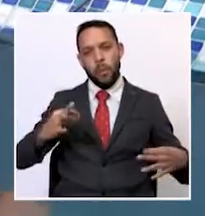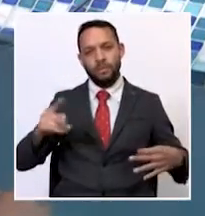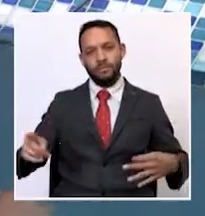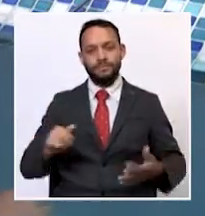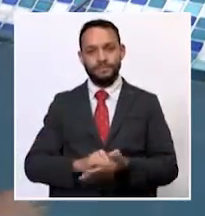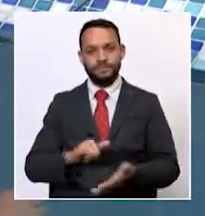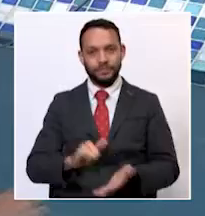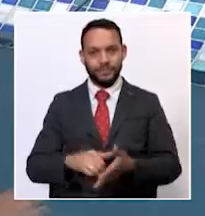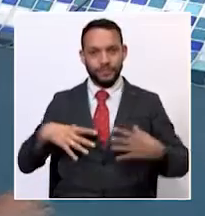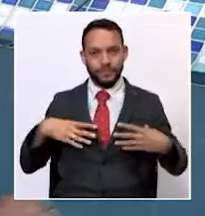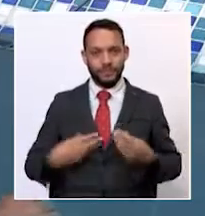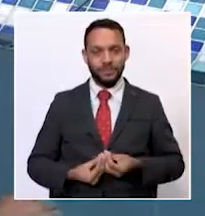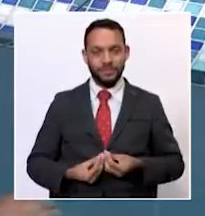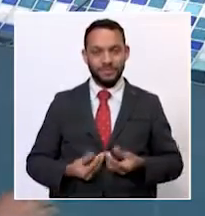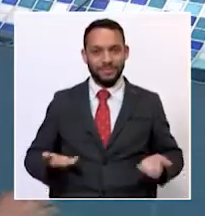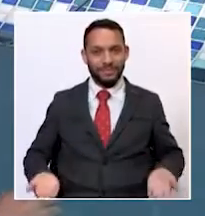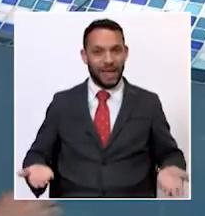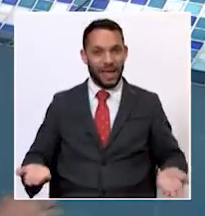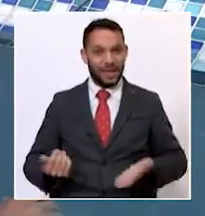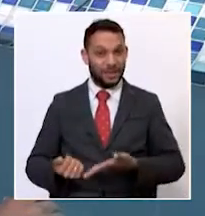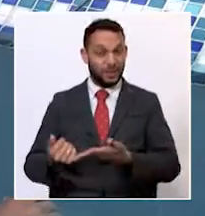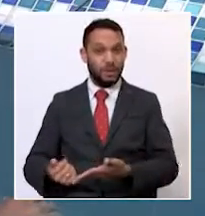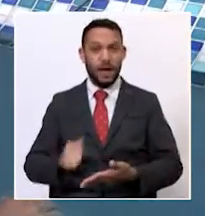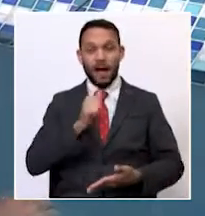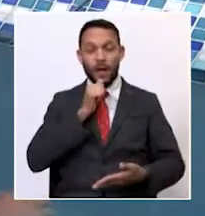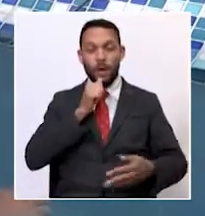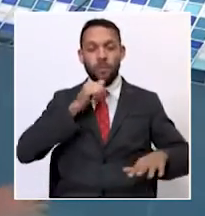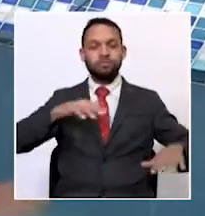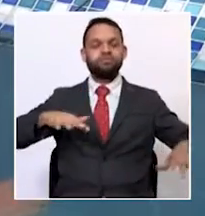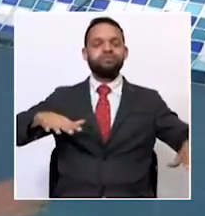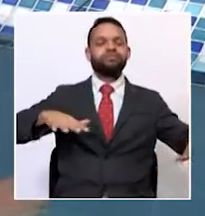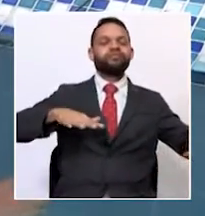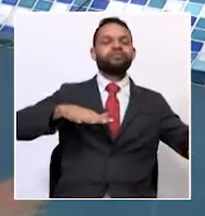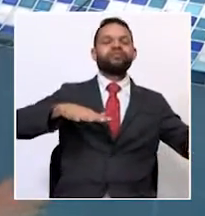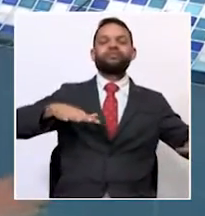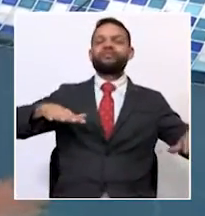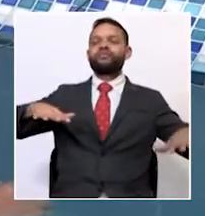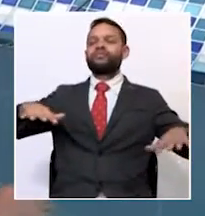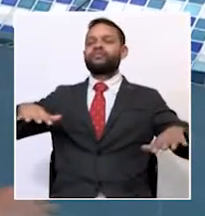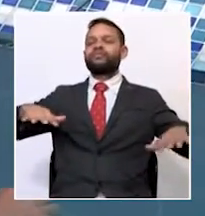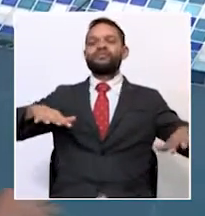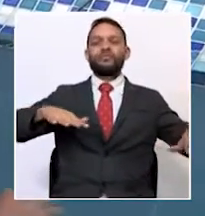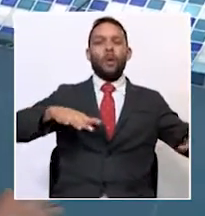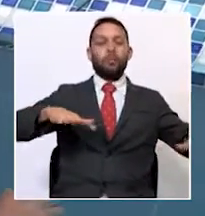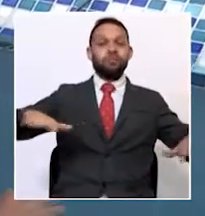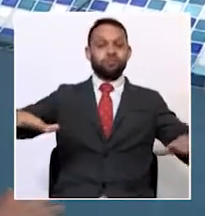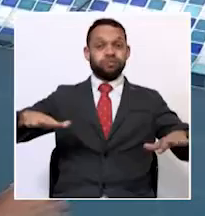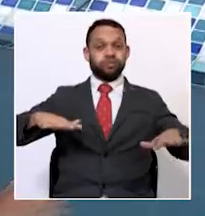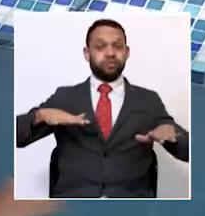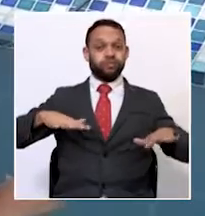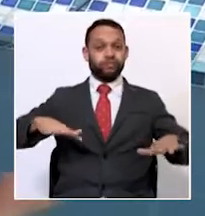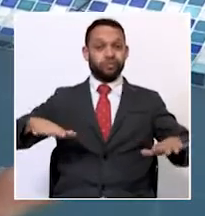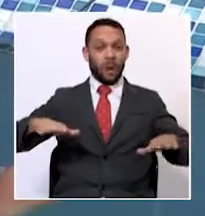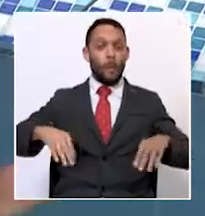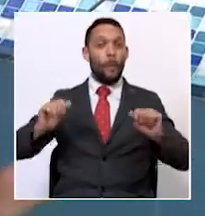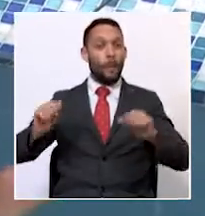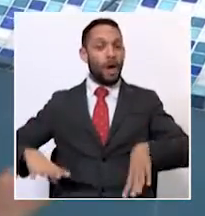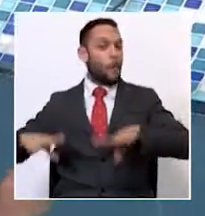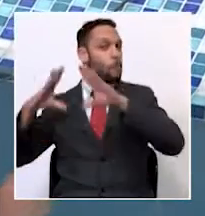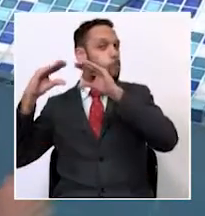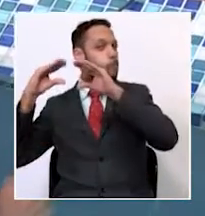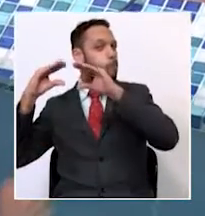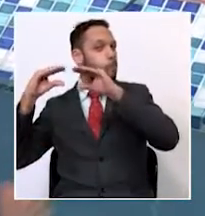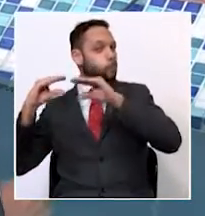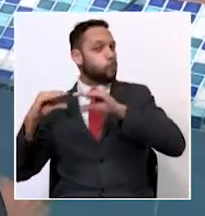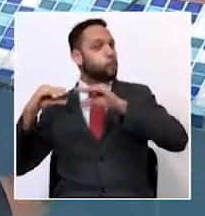utilizamos algunos aditamentos que nos ayudan a que el cuerpo esté en flotación, como una almohadita, como